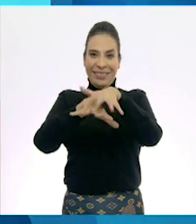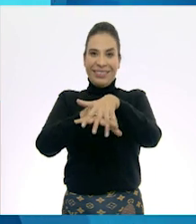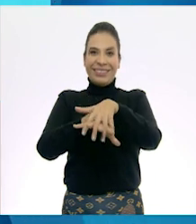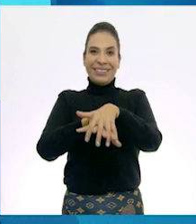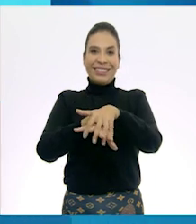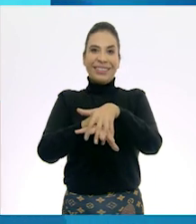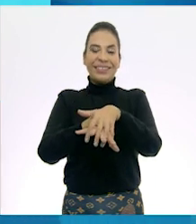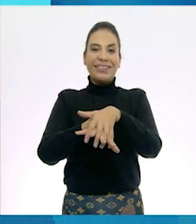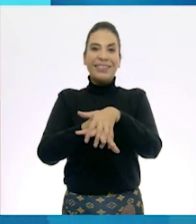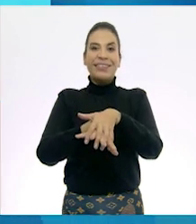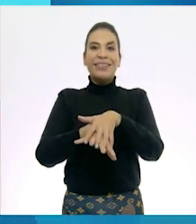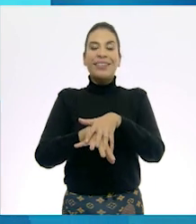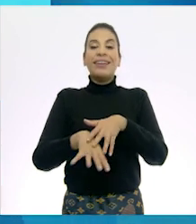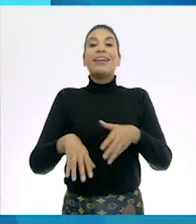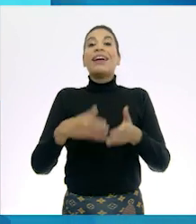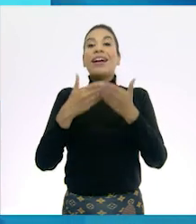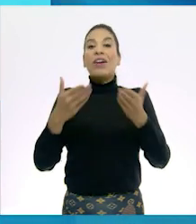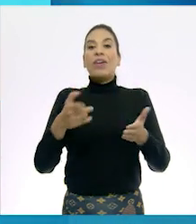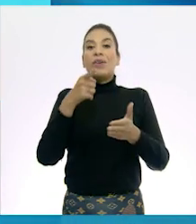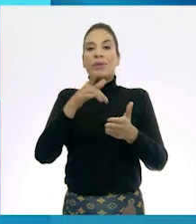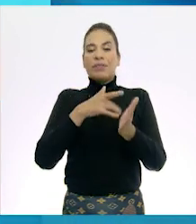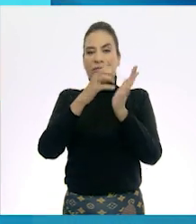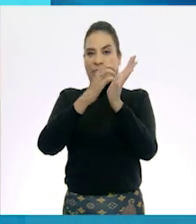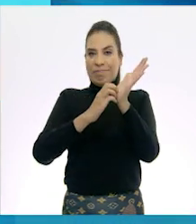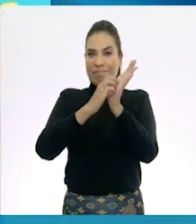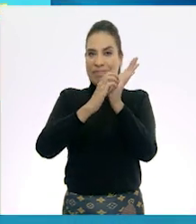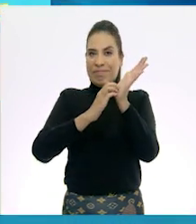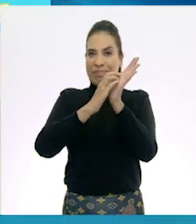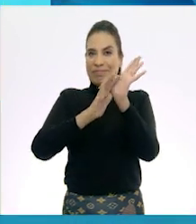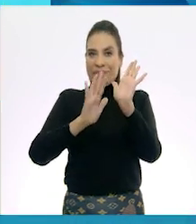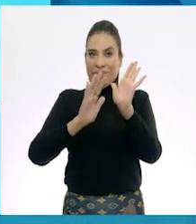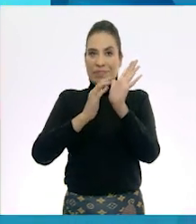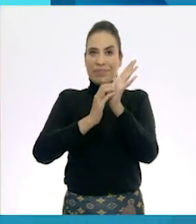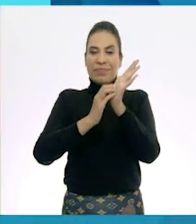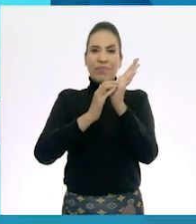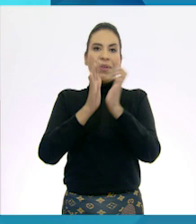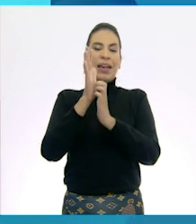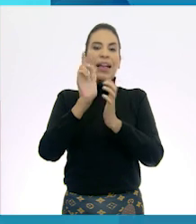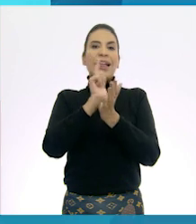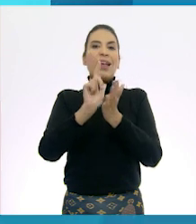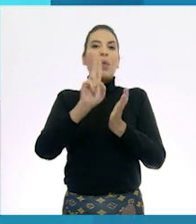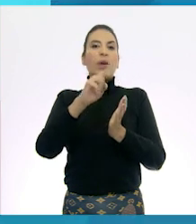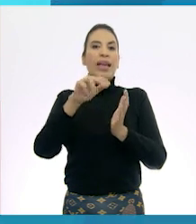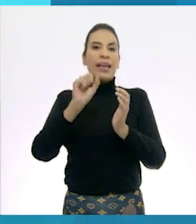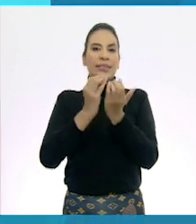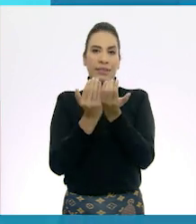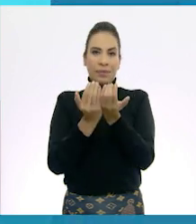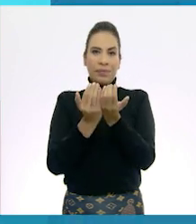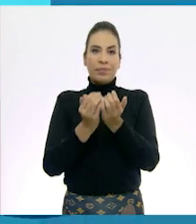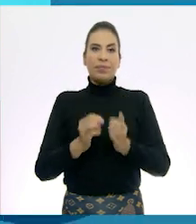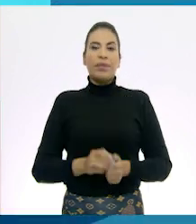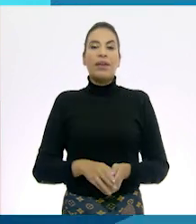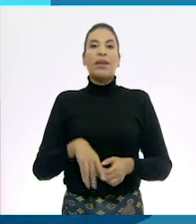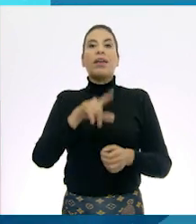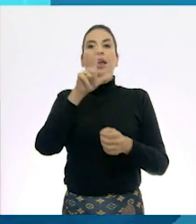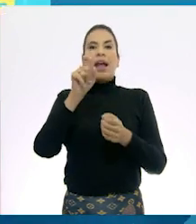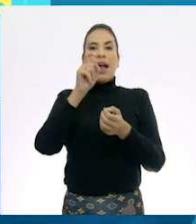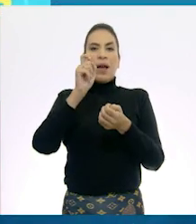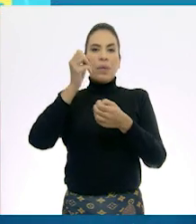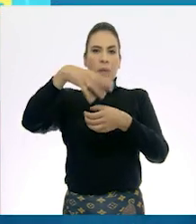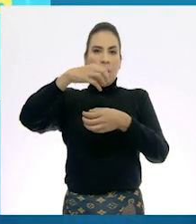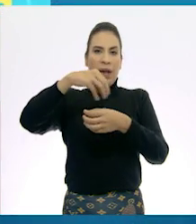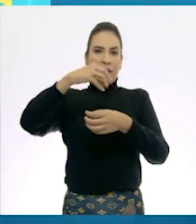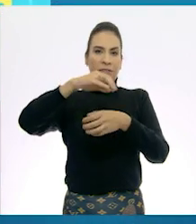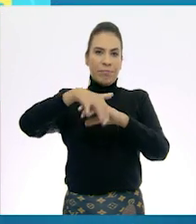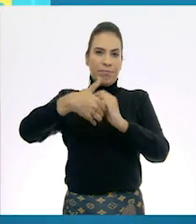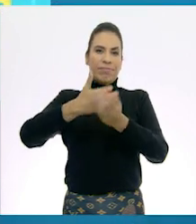dedos. Ahora haz como que rasguñas la palma de tus manos para lavar tus uñas. Enjuaga tus manos con